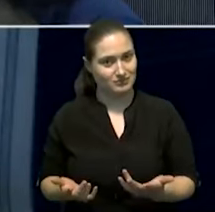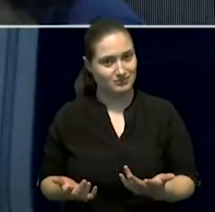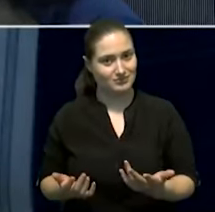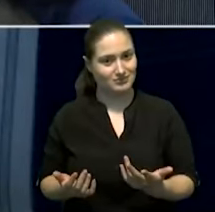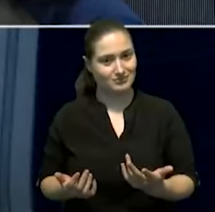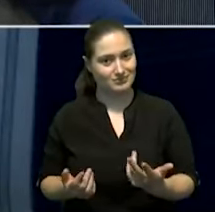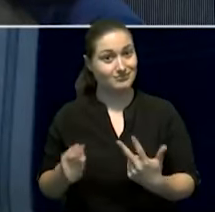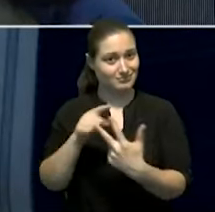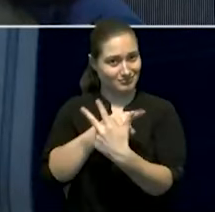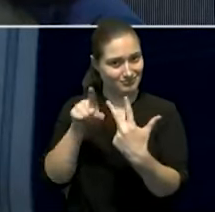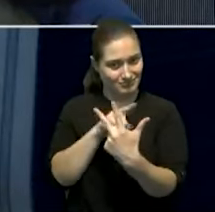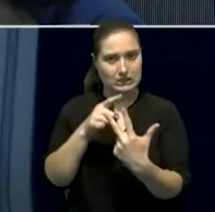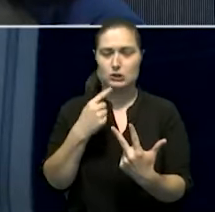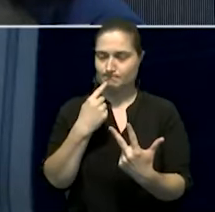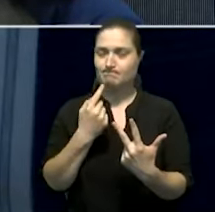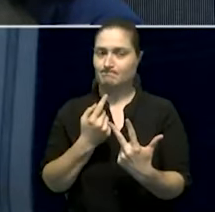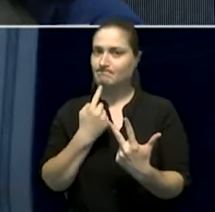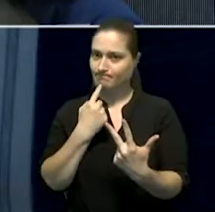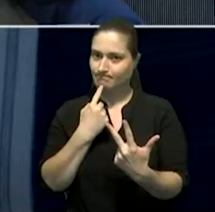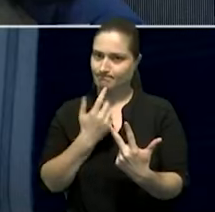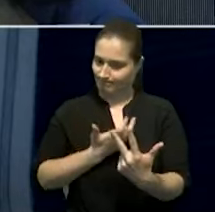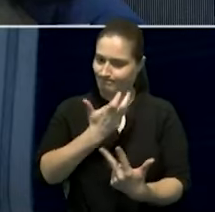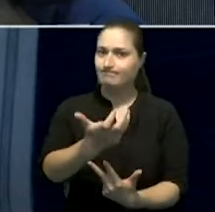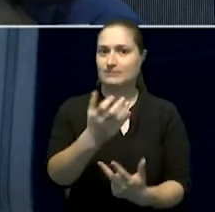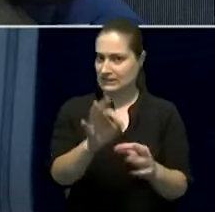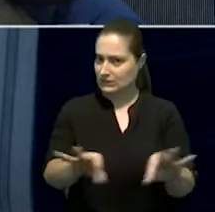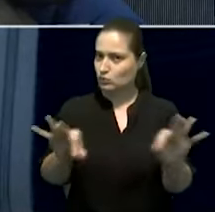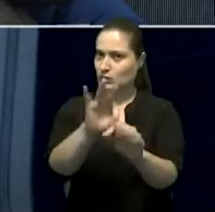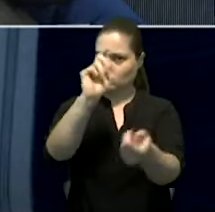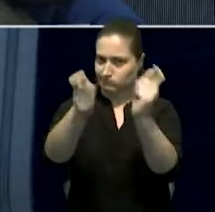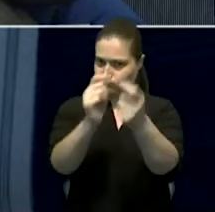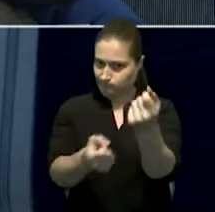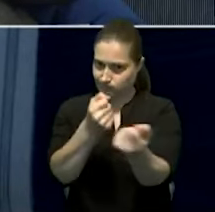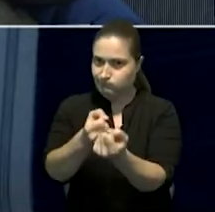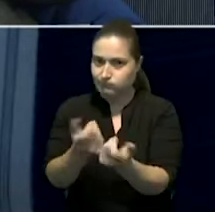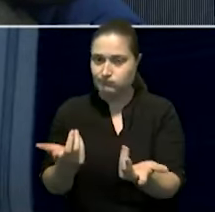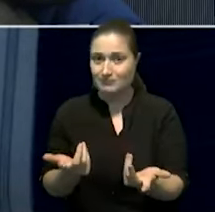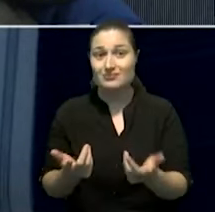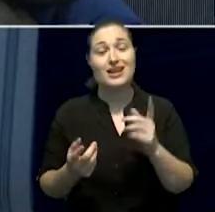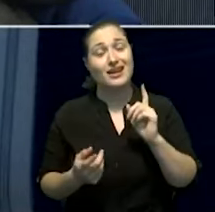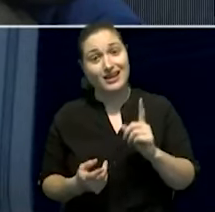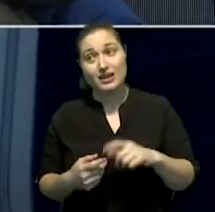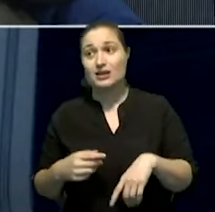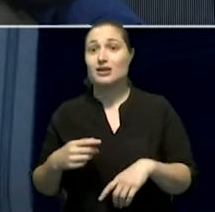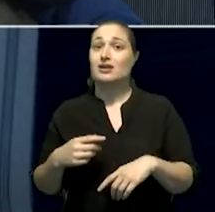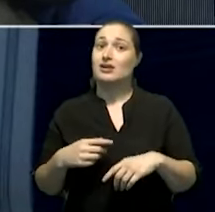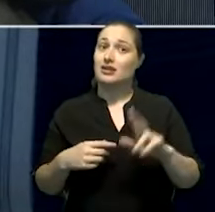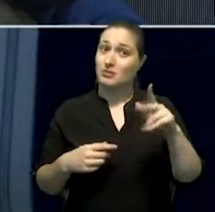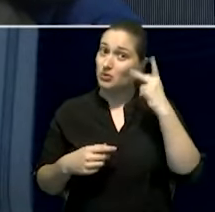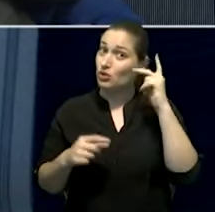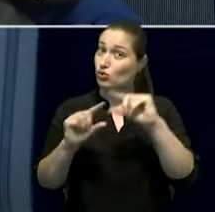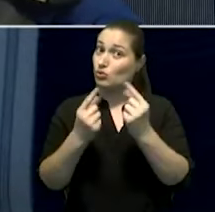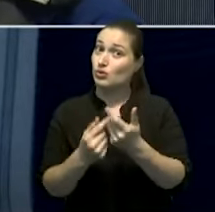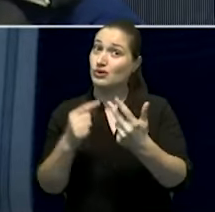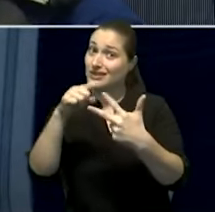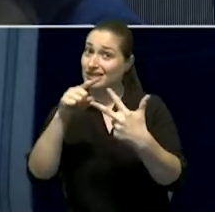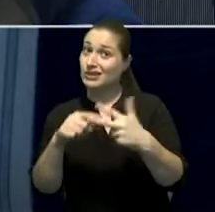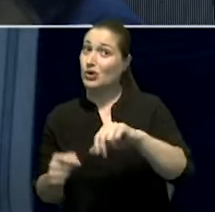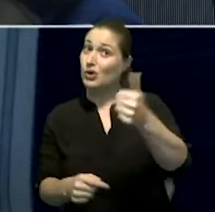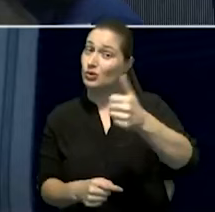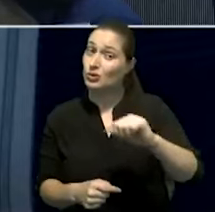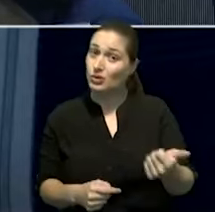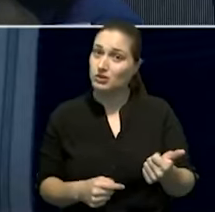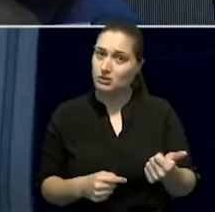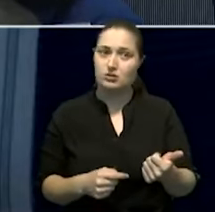la apoyaron claro los partidos de oposición tienen que jugar